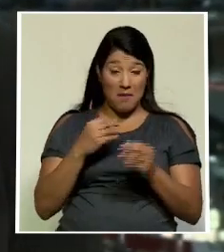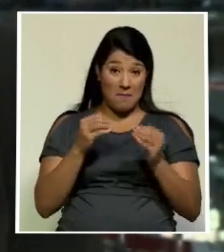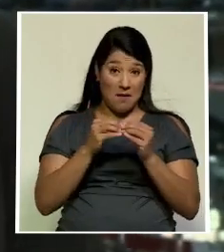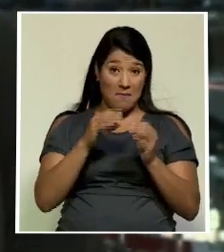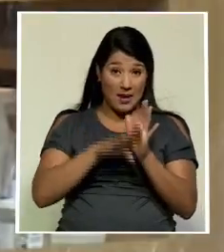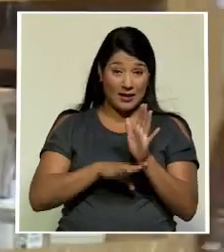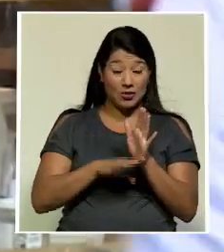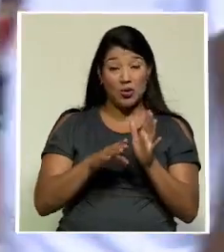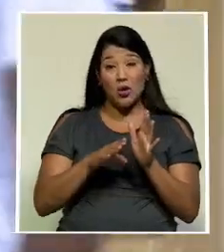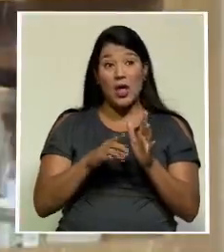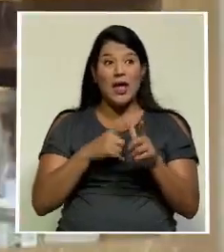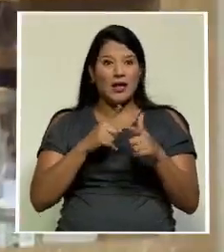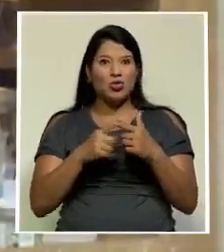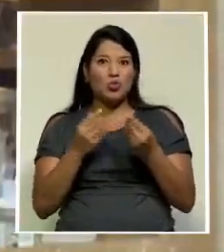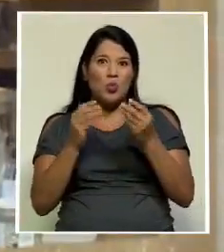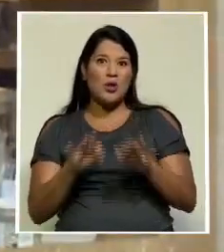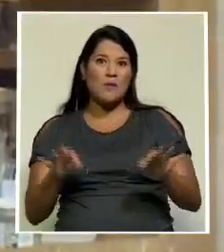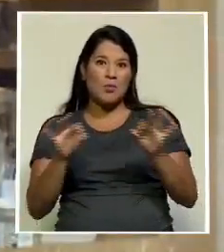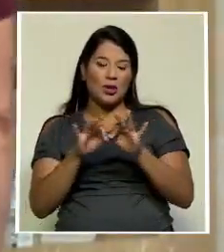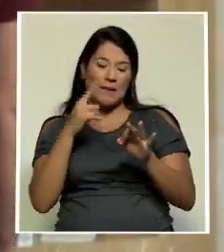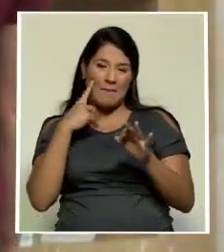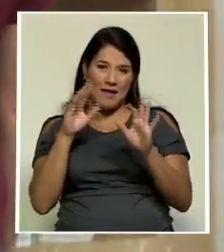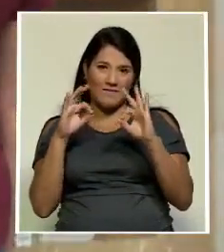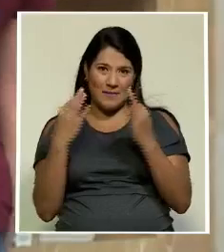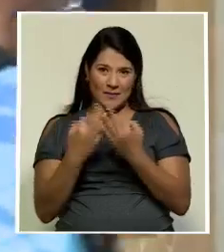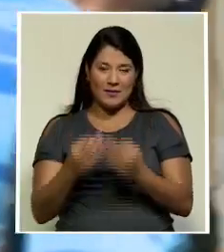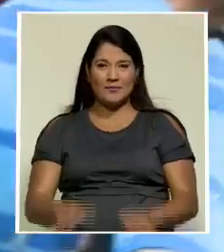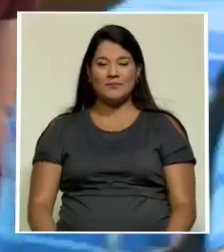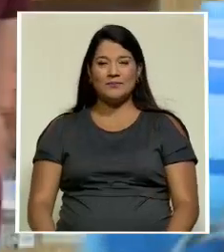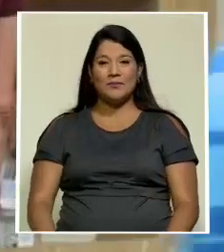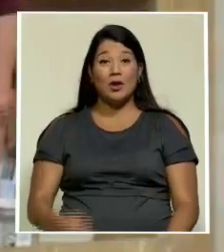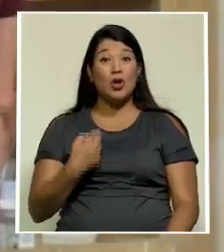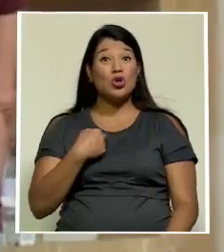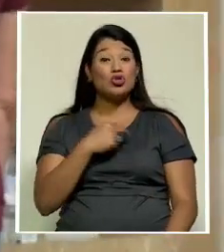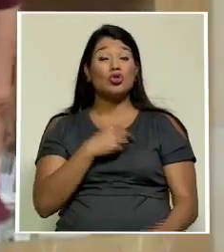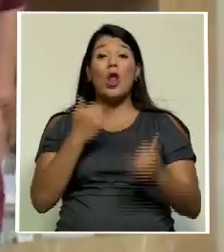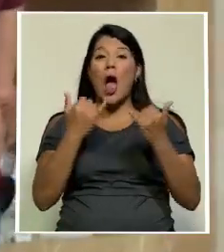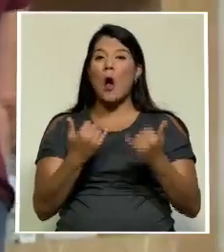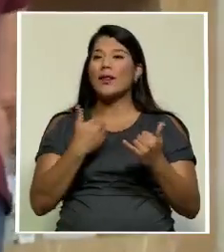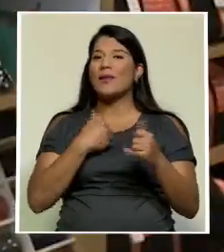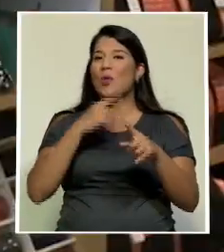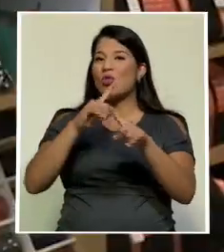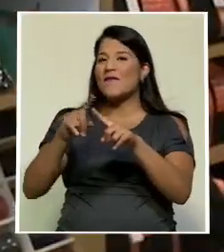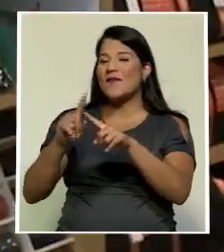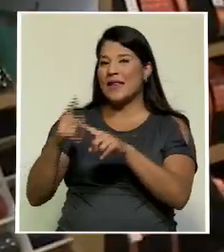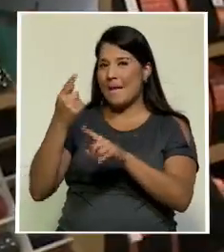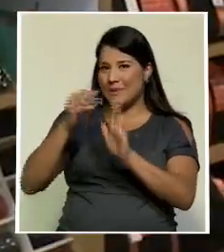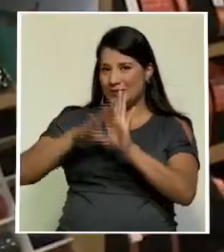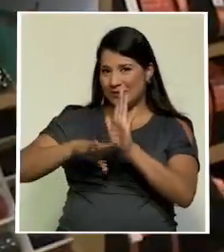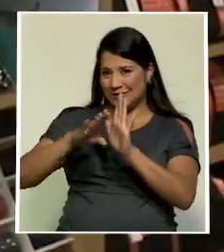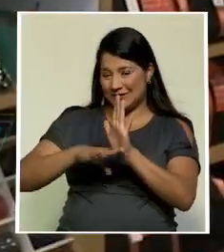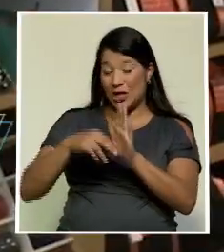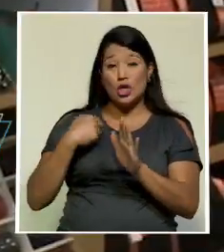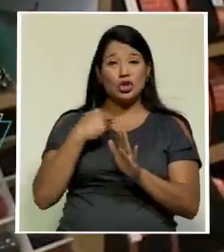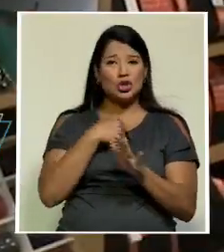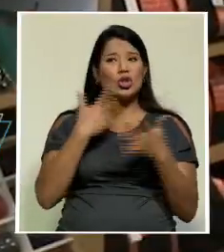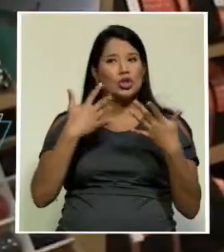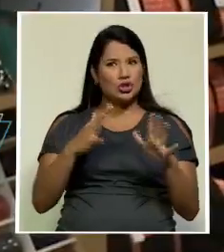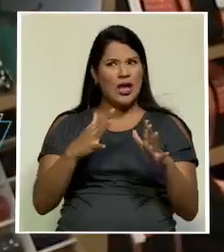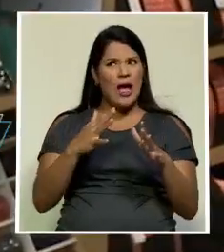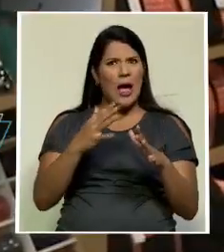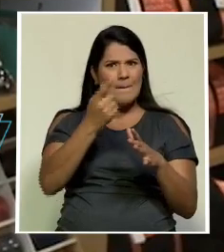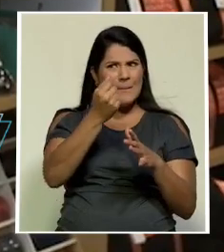familias les importa un poco más lo económico ahorita. Bueno, ahorita nosotros estamos manejando varios descuentos en lo que es la tienda, hemos realizado varias rebajas en